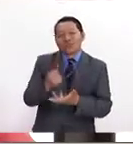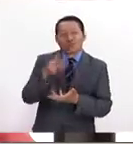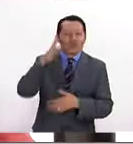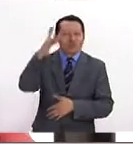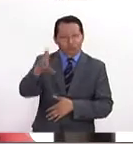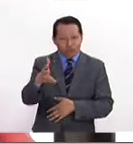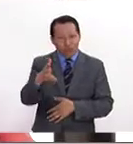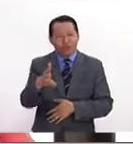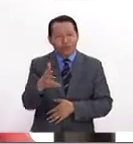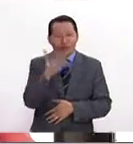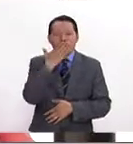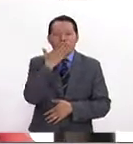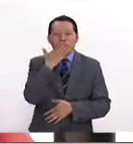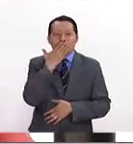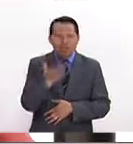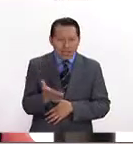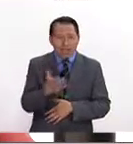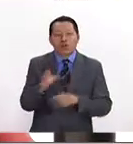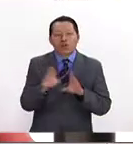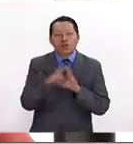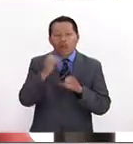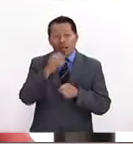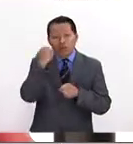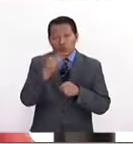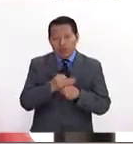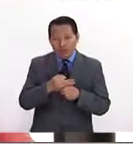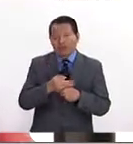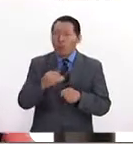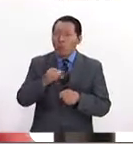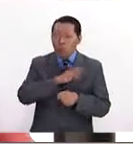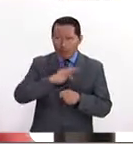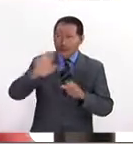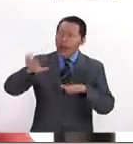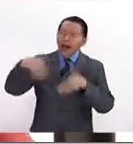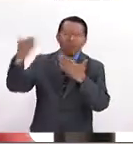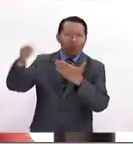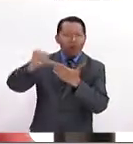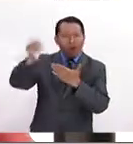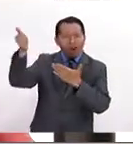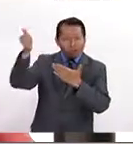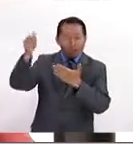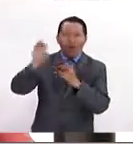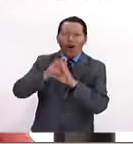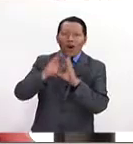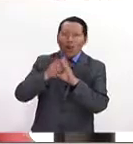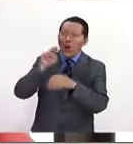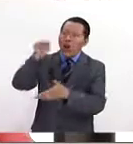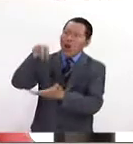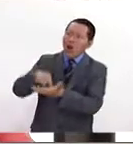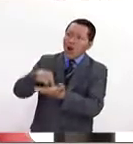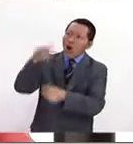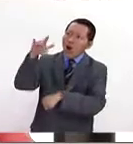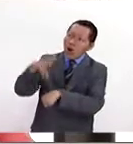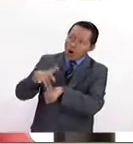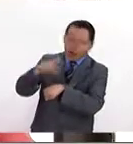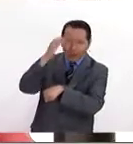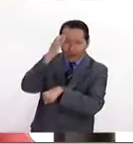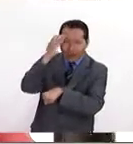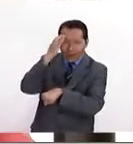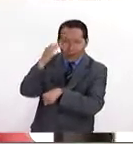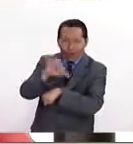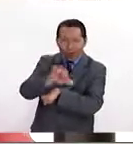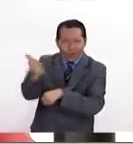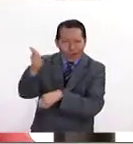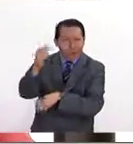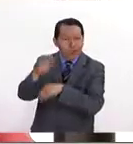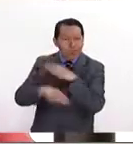Está bien que mandemos a nuestros estudiantes a estudiar fuera, que conozcan otras realidades, otras culturas, para podernos insertar, tener una